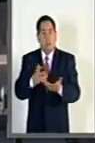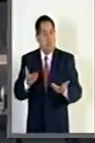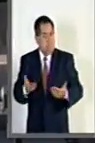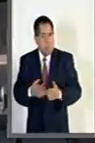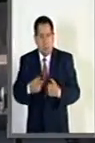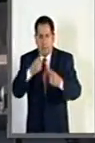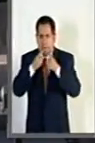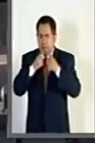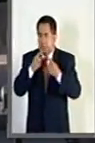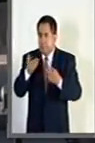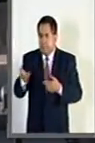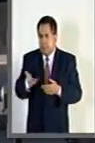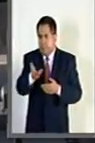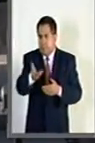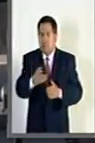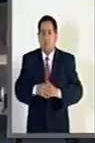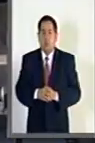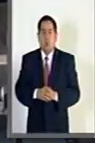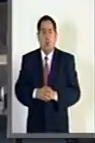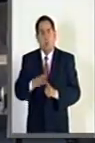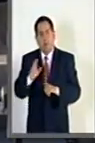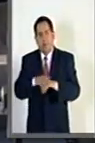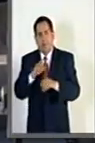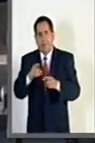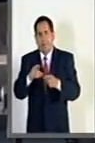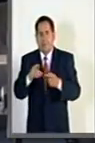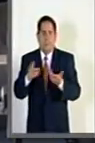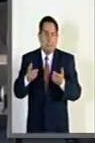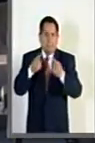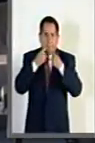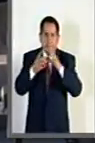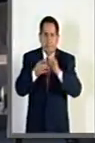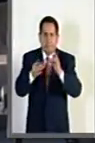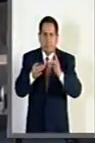a discusión, porque tendría que hacerlo de manera...